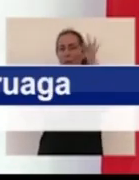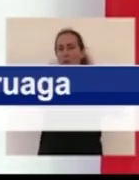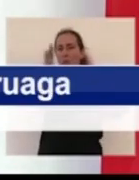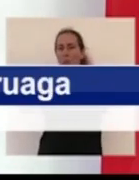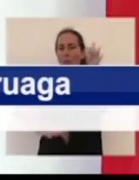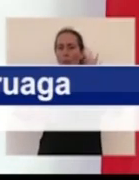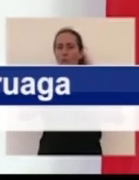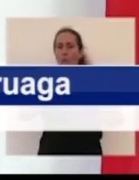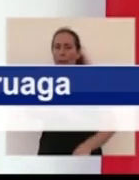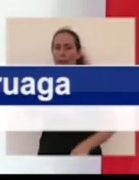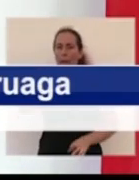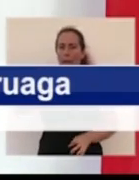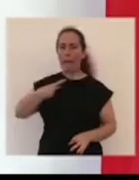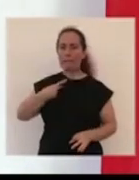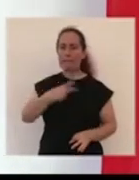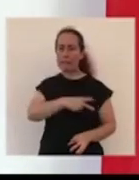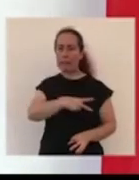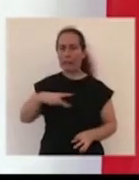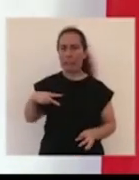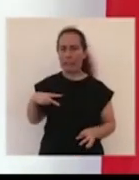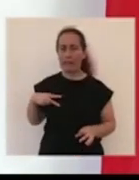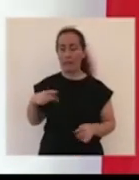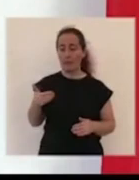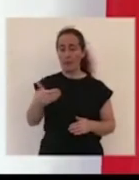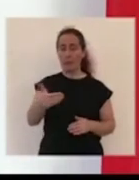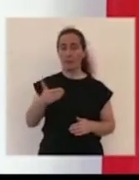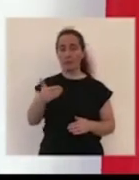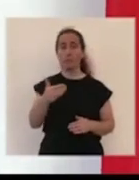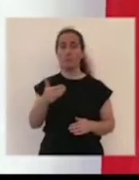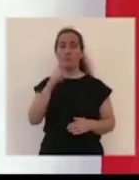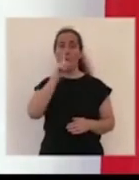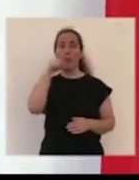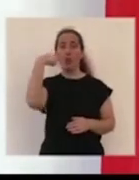comunidad autónoma los próximos presupuestos de Cantabria para el año